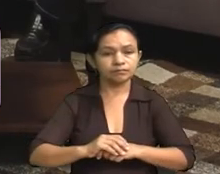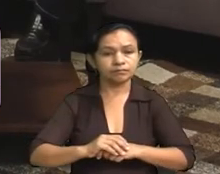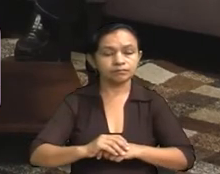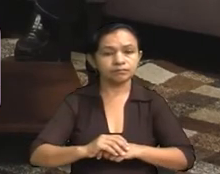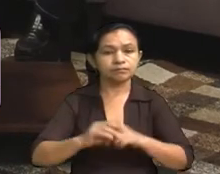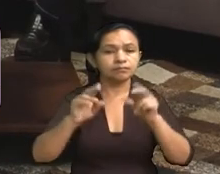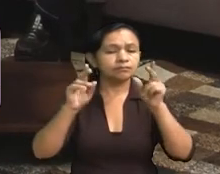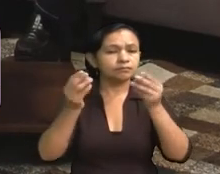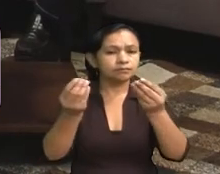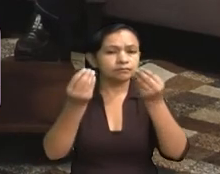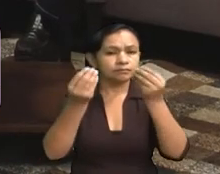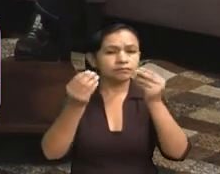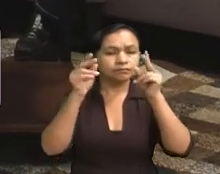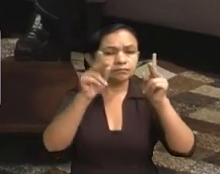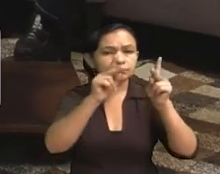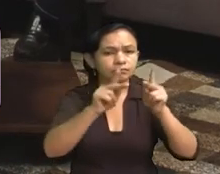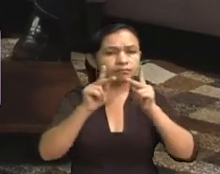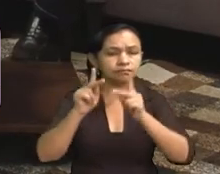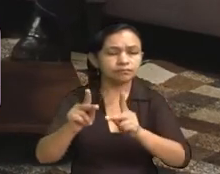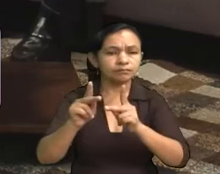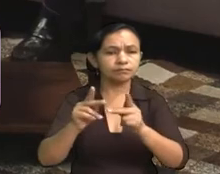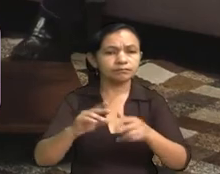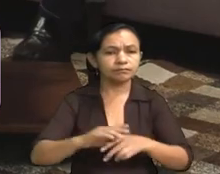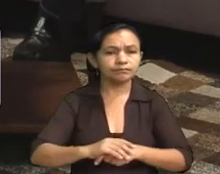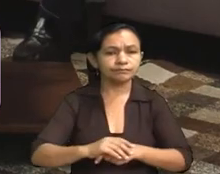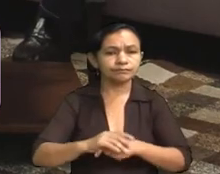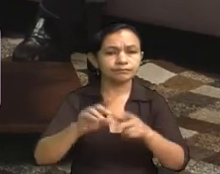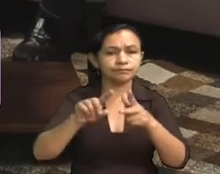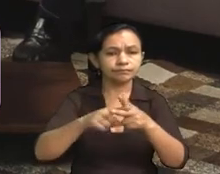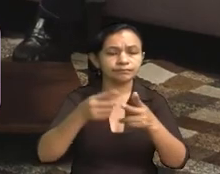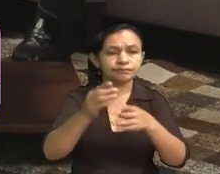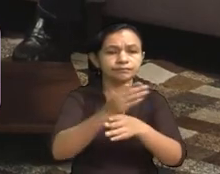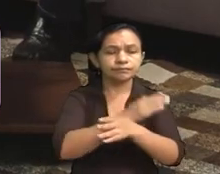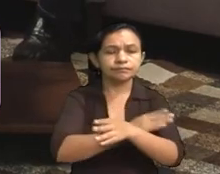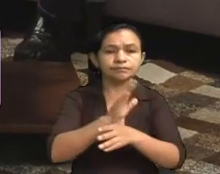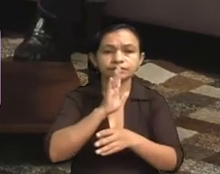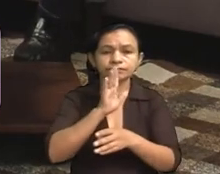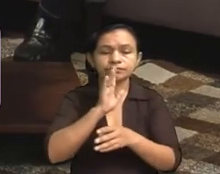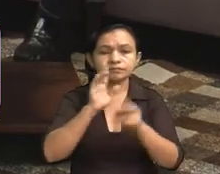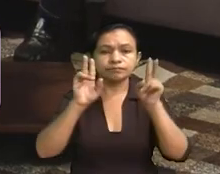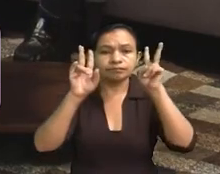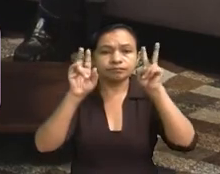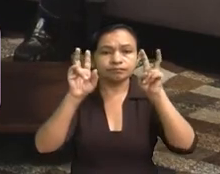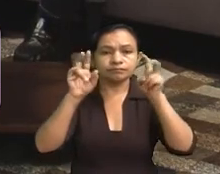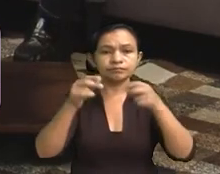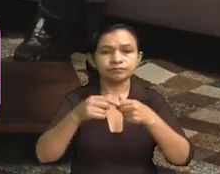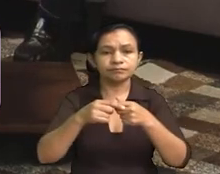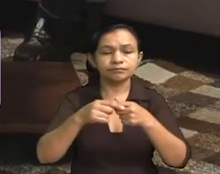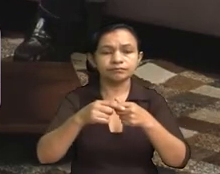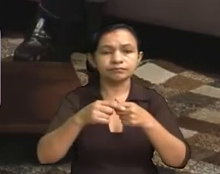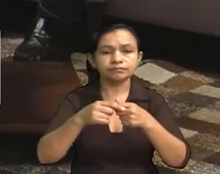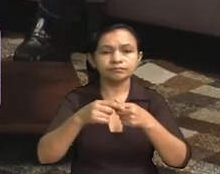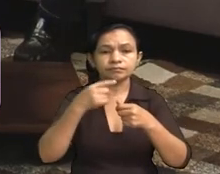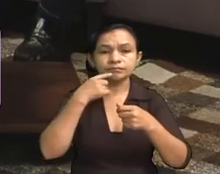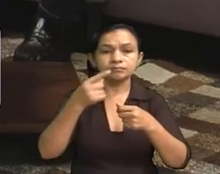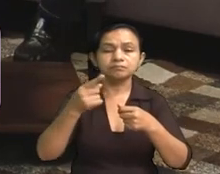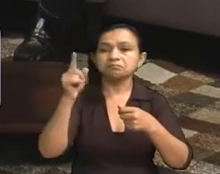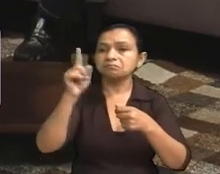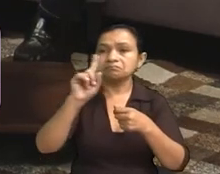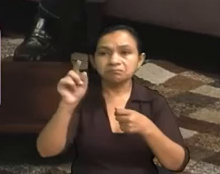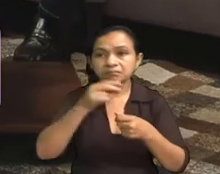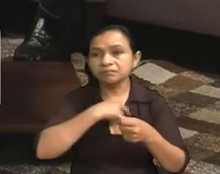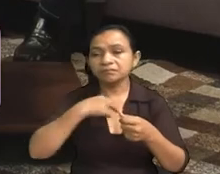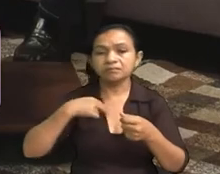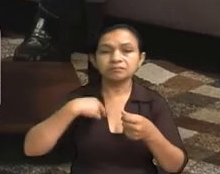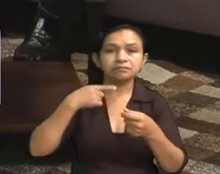porque muchas personas en un momento inicial, cuando se habló este tema, precisamente salieron a sonar tambores de eso no se hace, eso